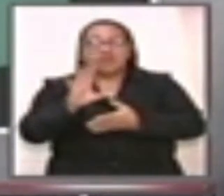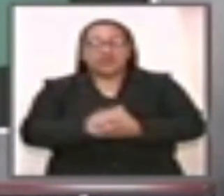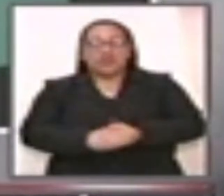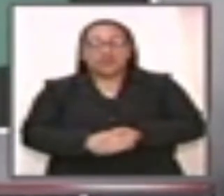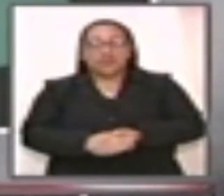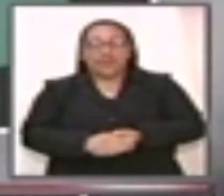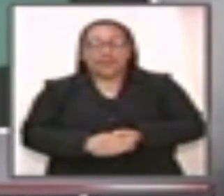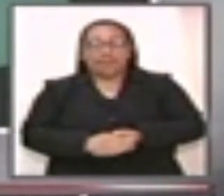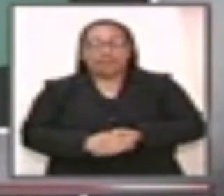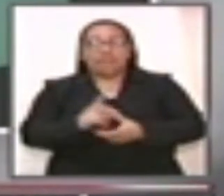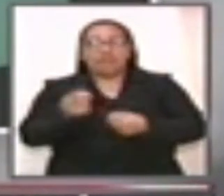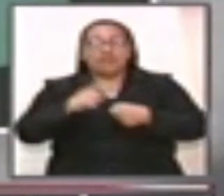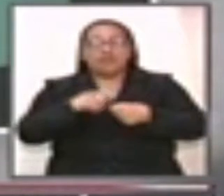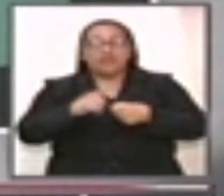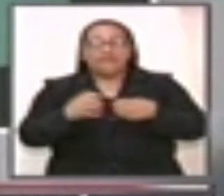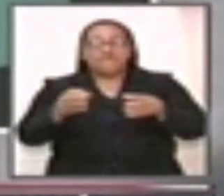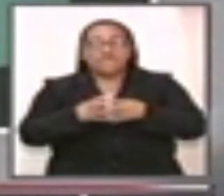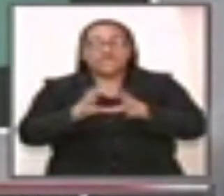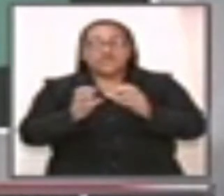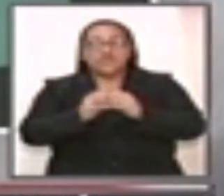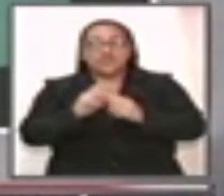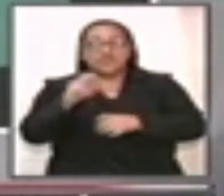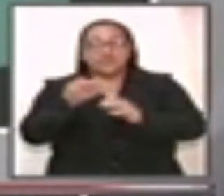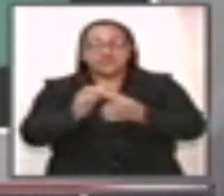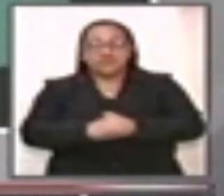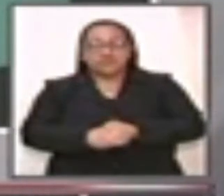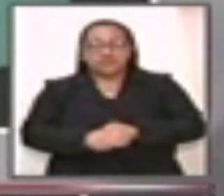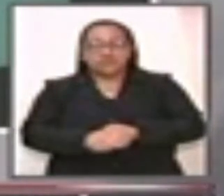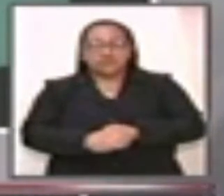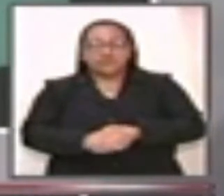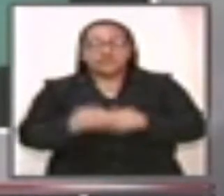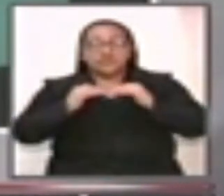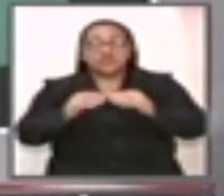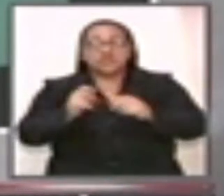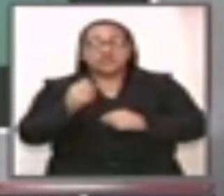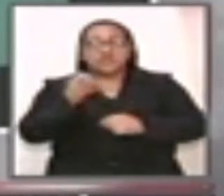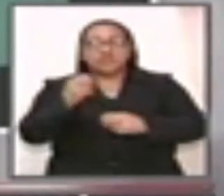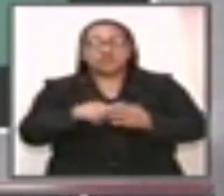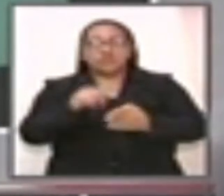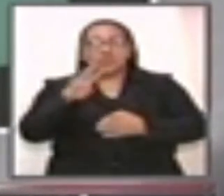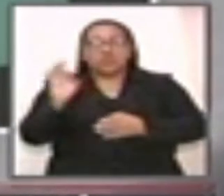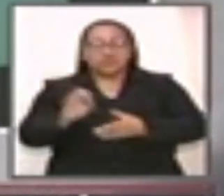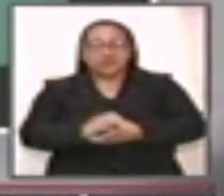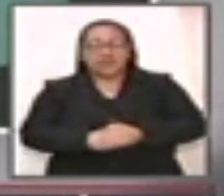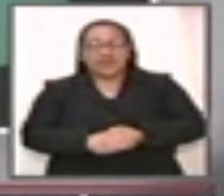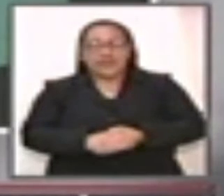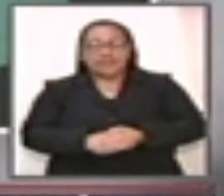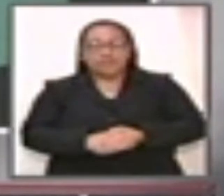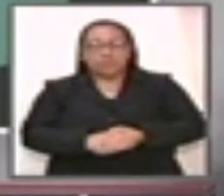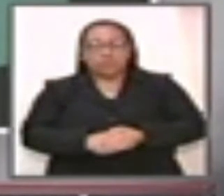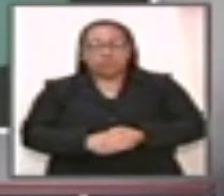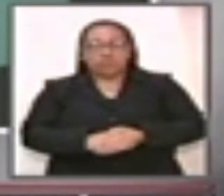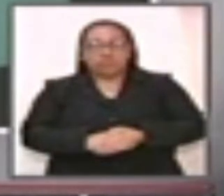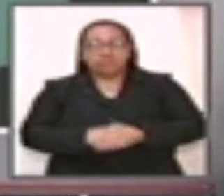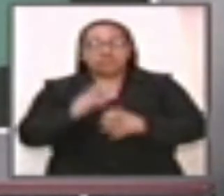la participación del sector en el total del presupuesto se ha mantenido alrededor del 0,4%. Por fuentes